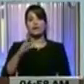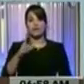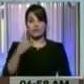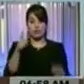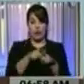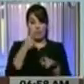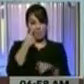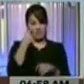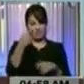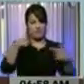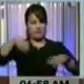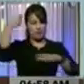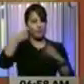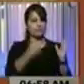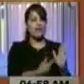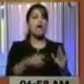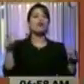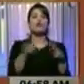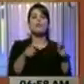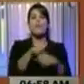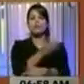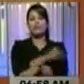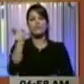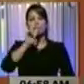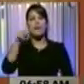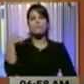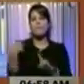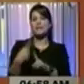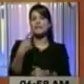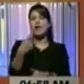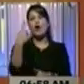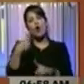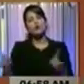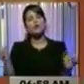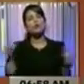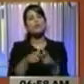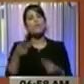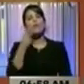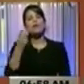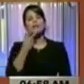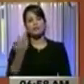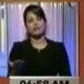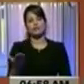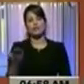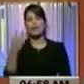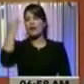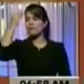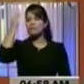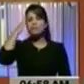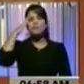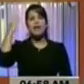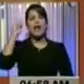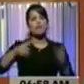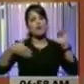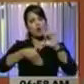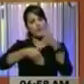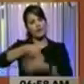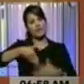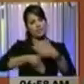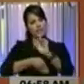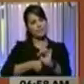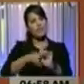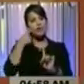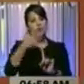cómo piensan y cómo piensan, lamentándolo mucho, algunos políticos en el continente. Y quiero